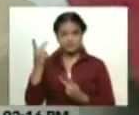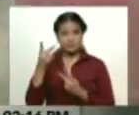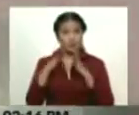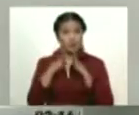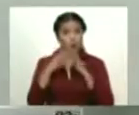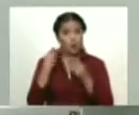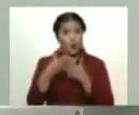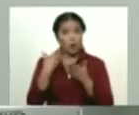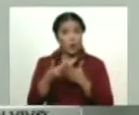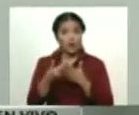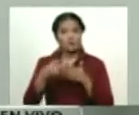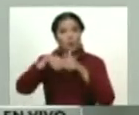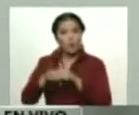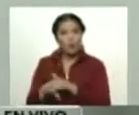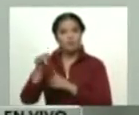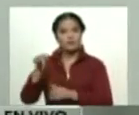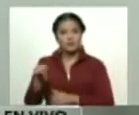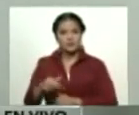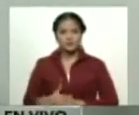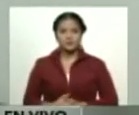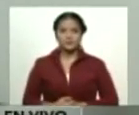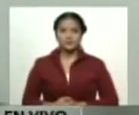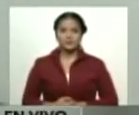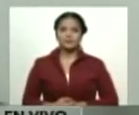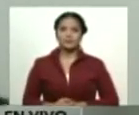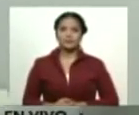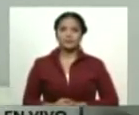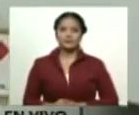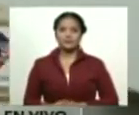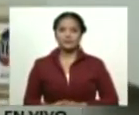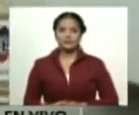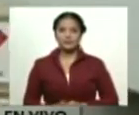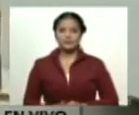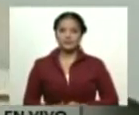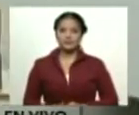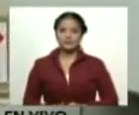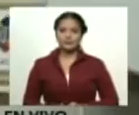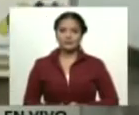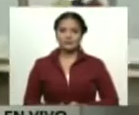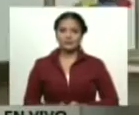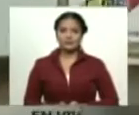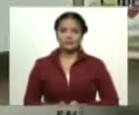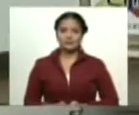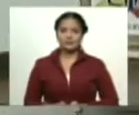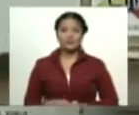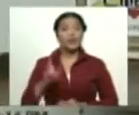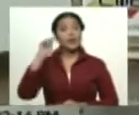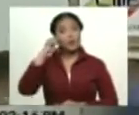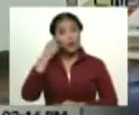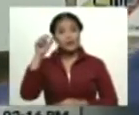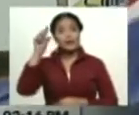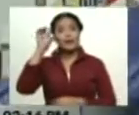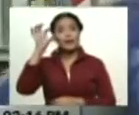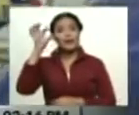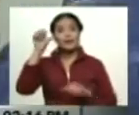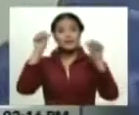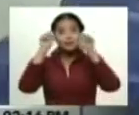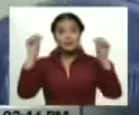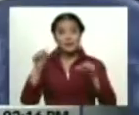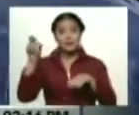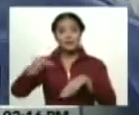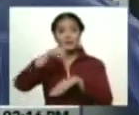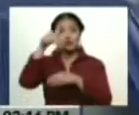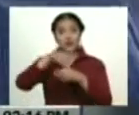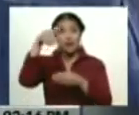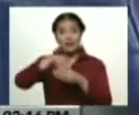los comprobantes físicos de la votación que está siendo realizada el día de hoy. Les recordamos que el sistema electoral venezolano es el que mayor cantidad